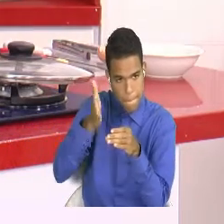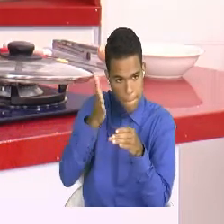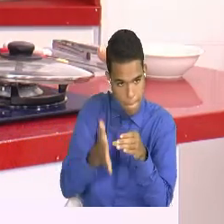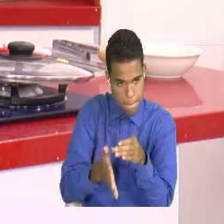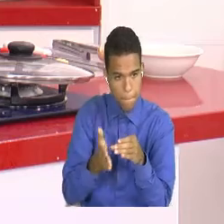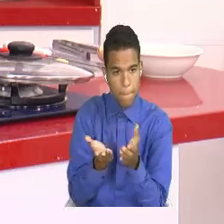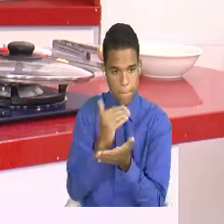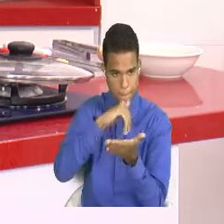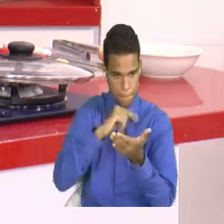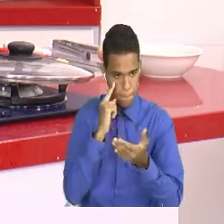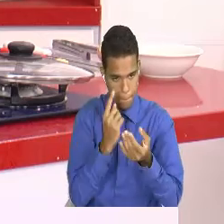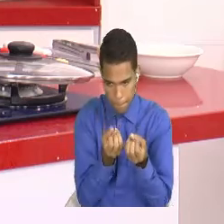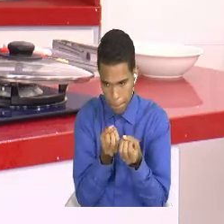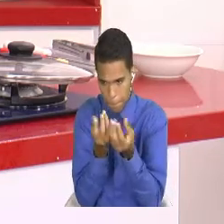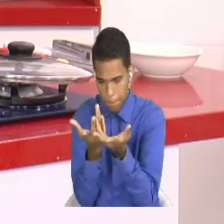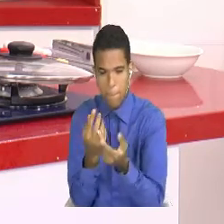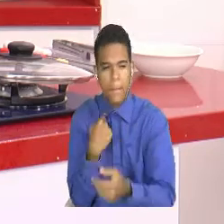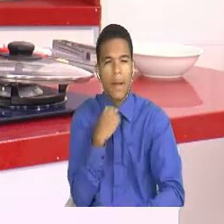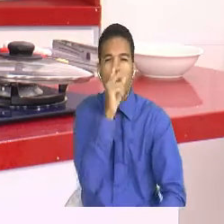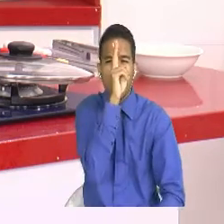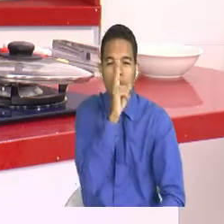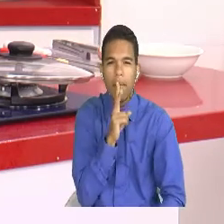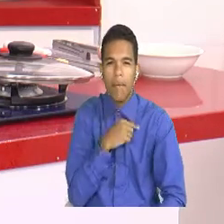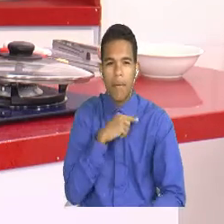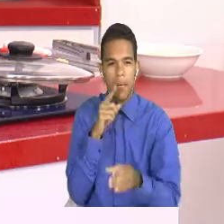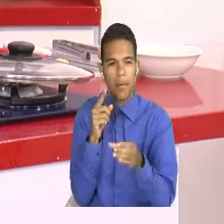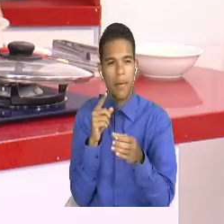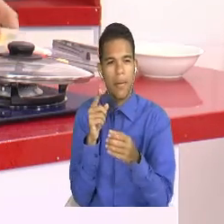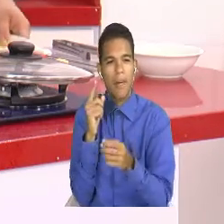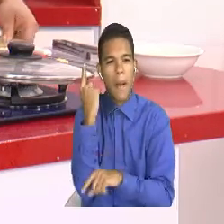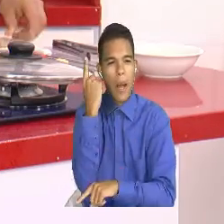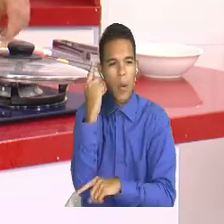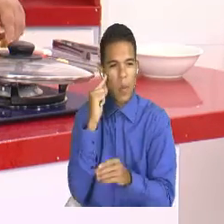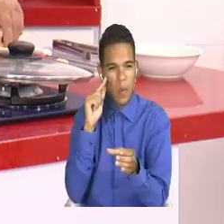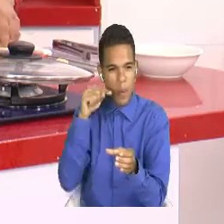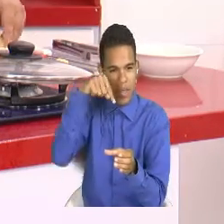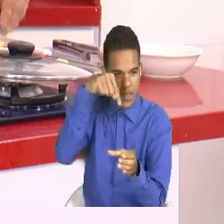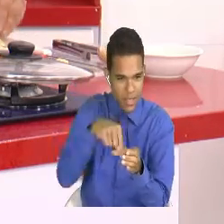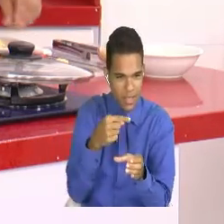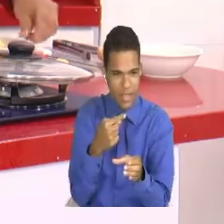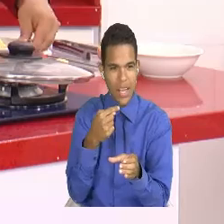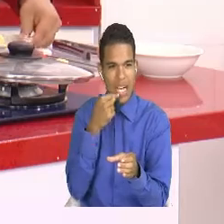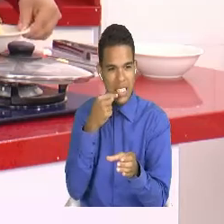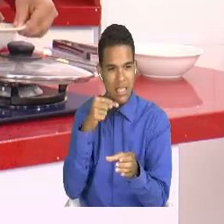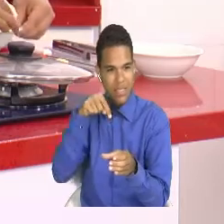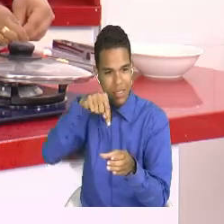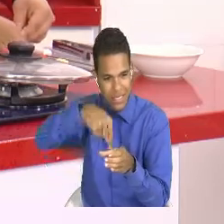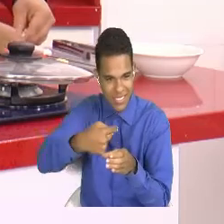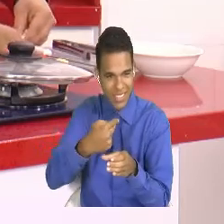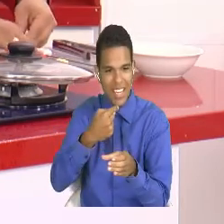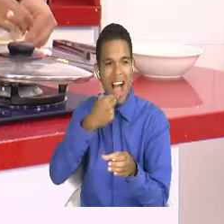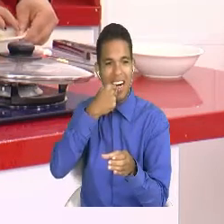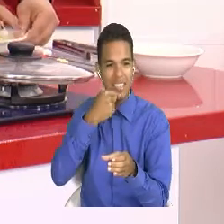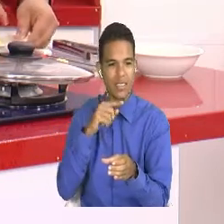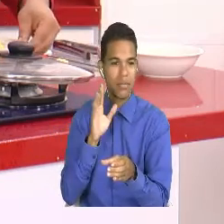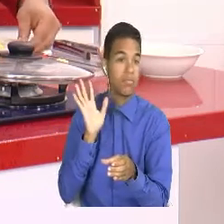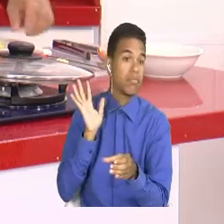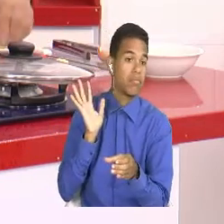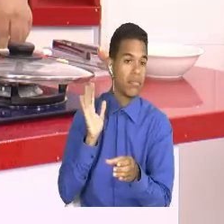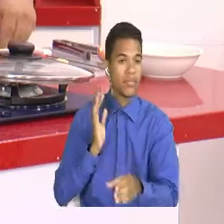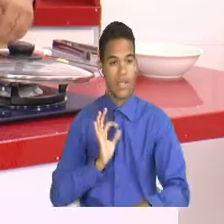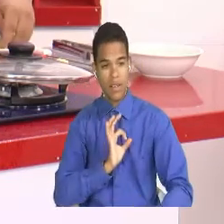Esto sirve como para pasar palito, ¿no? Exacto. En este... A ver, te paso hacia allá. Estos fines de semana... Acá. Ah, por